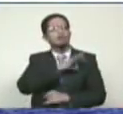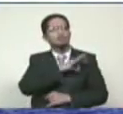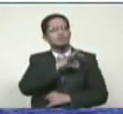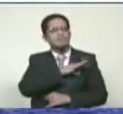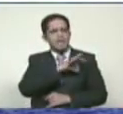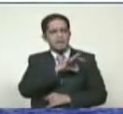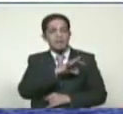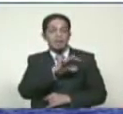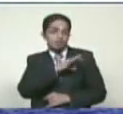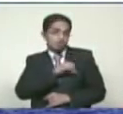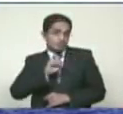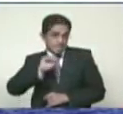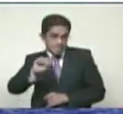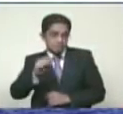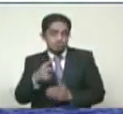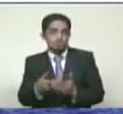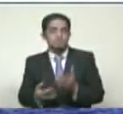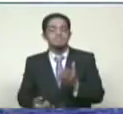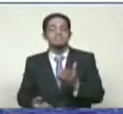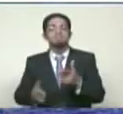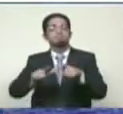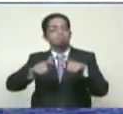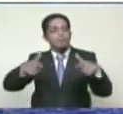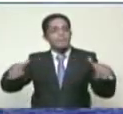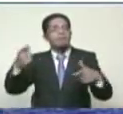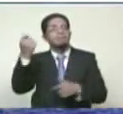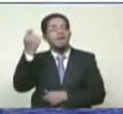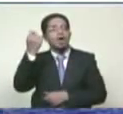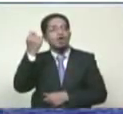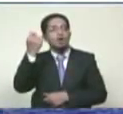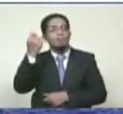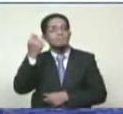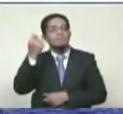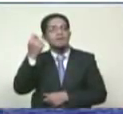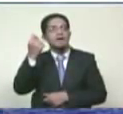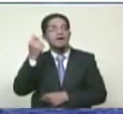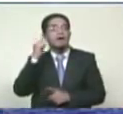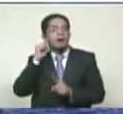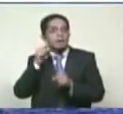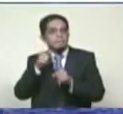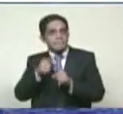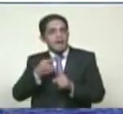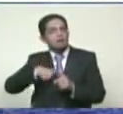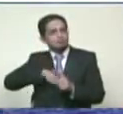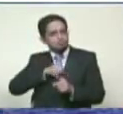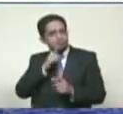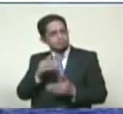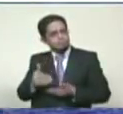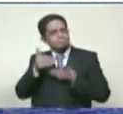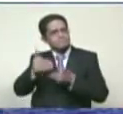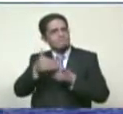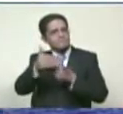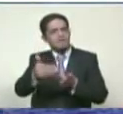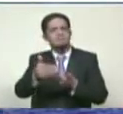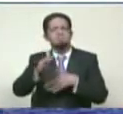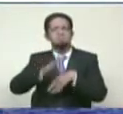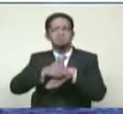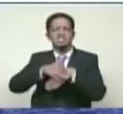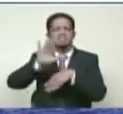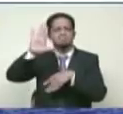socialismo y el crecimiento y la prosperidad económica para salir adelante con esfuerzo propio frente a la agresión